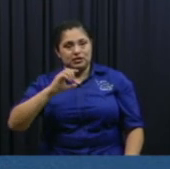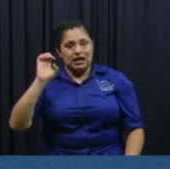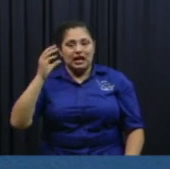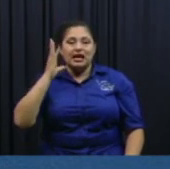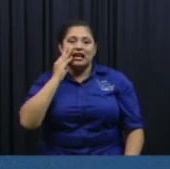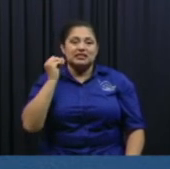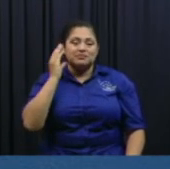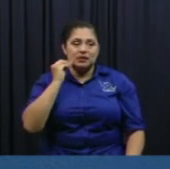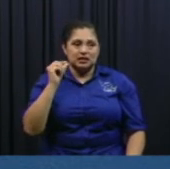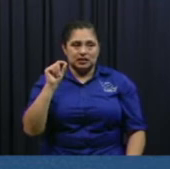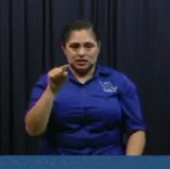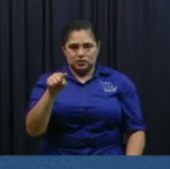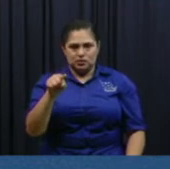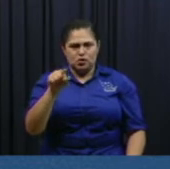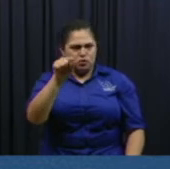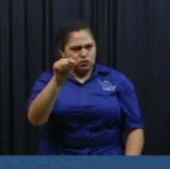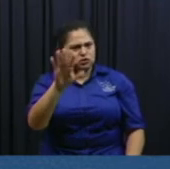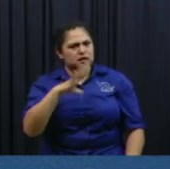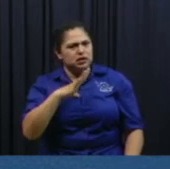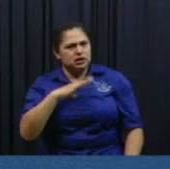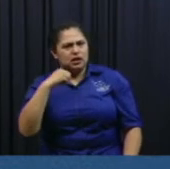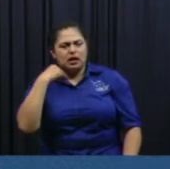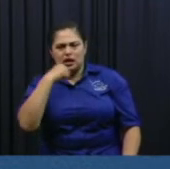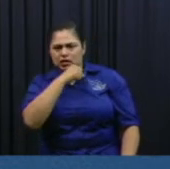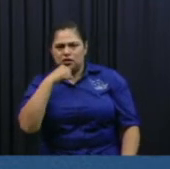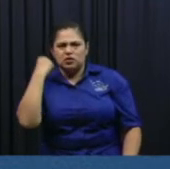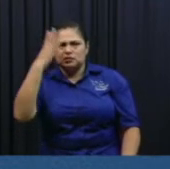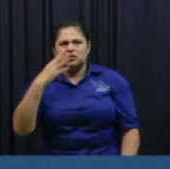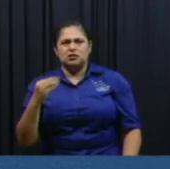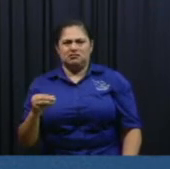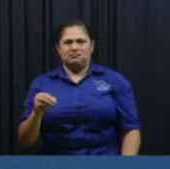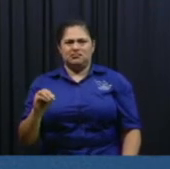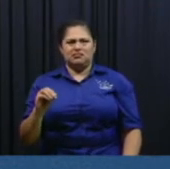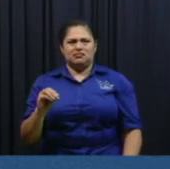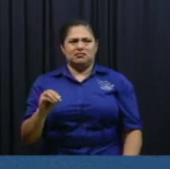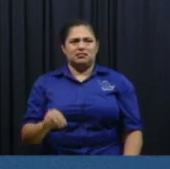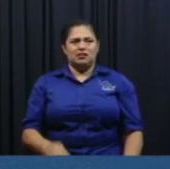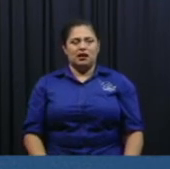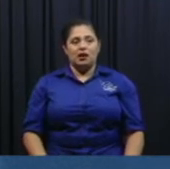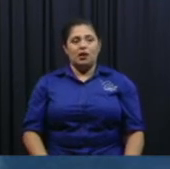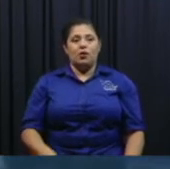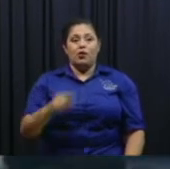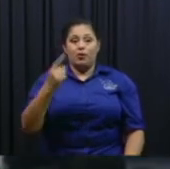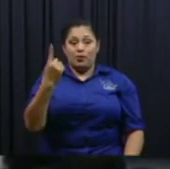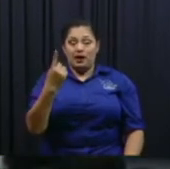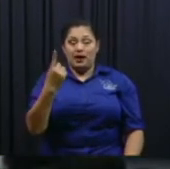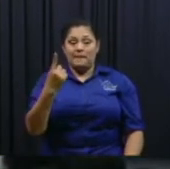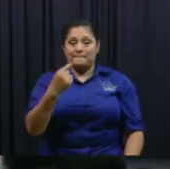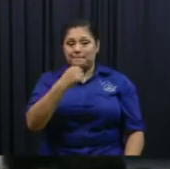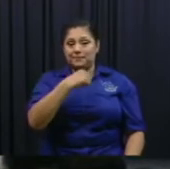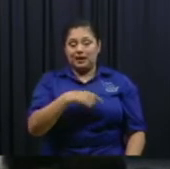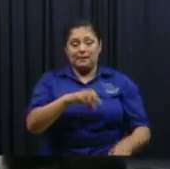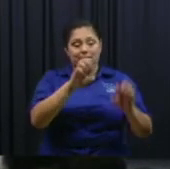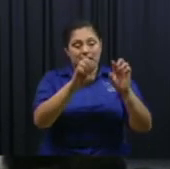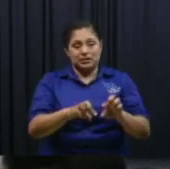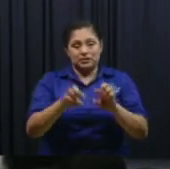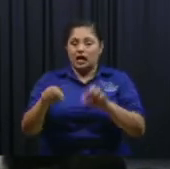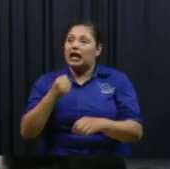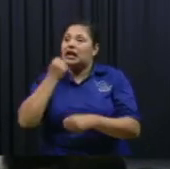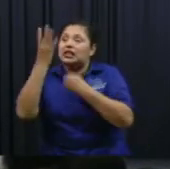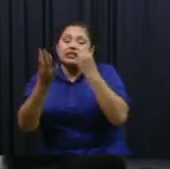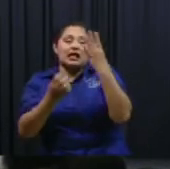usted tiene cántico espiritual eso qué es me dijo una salmista una vez a mí